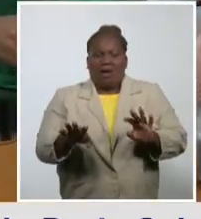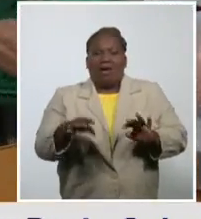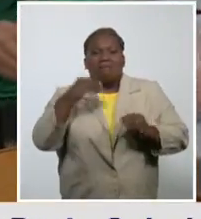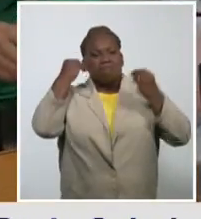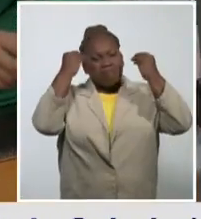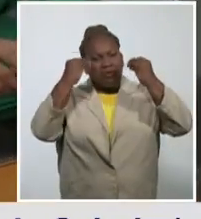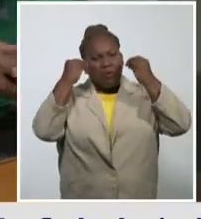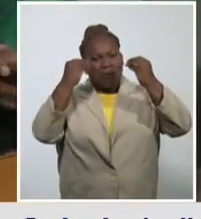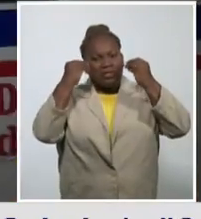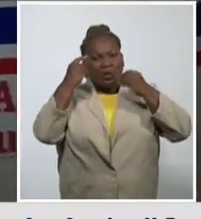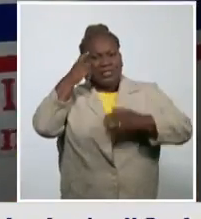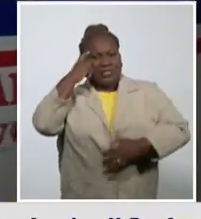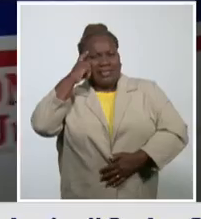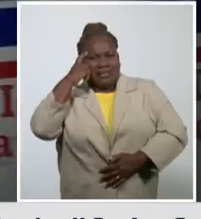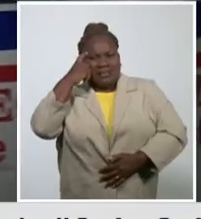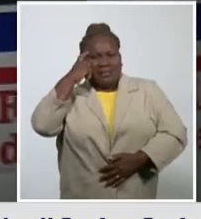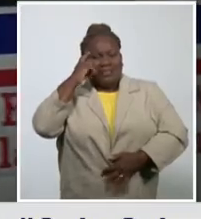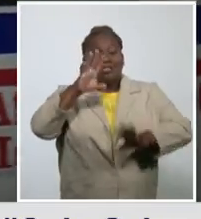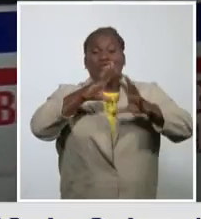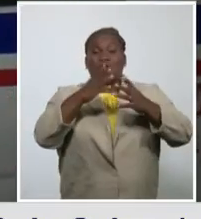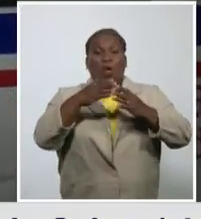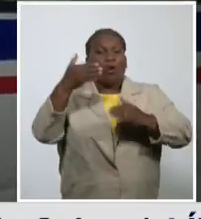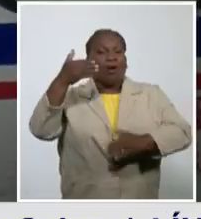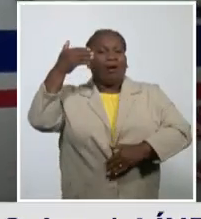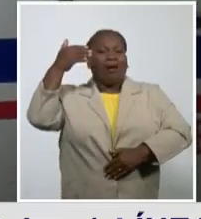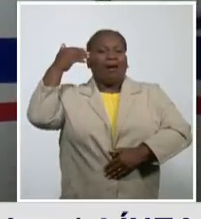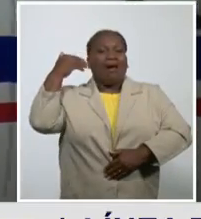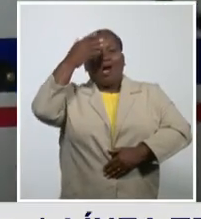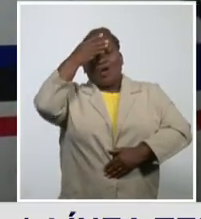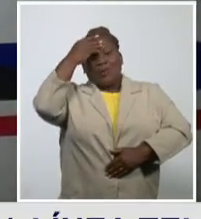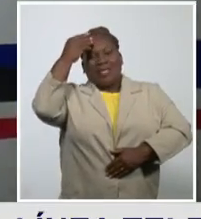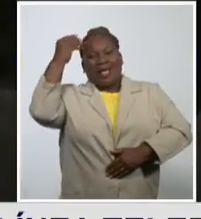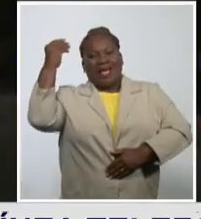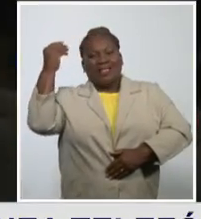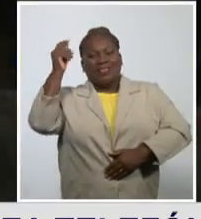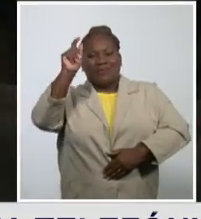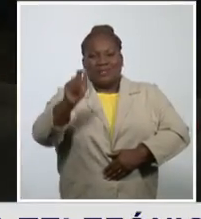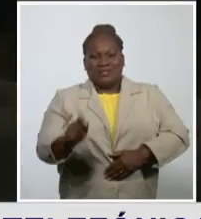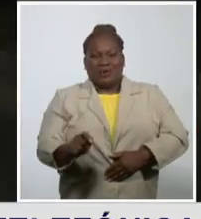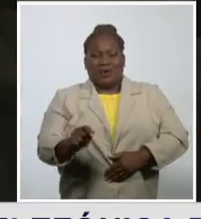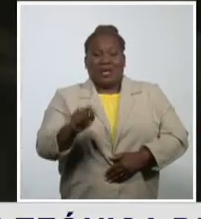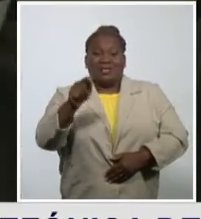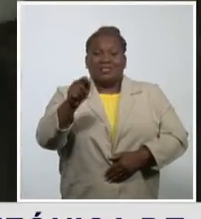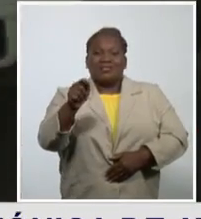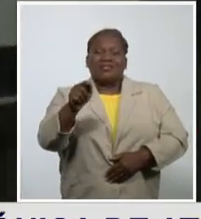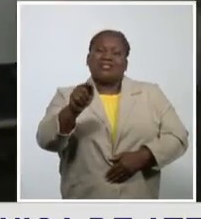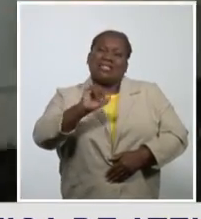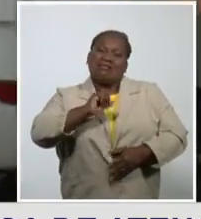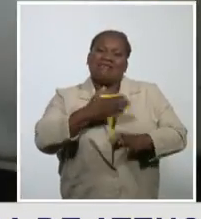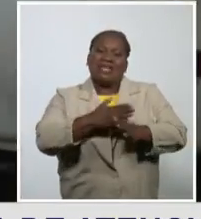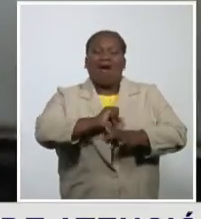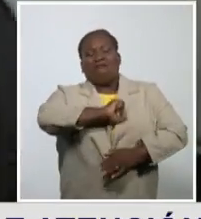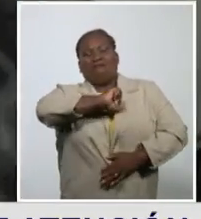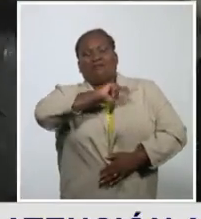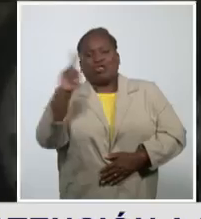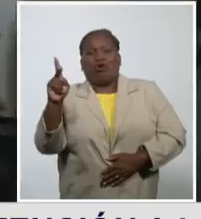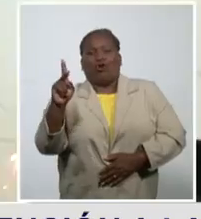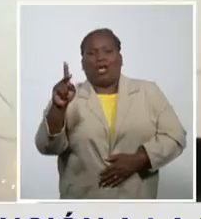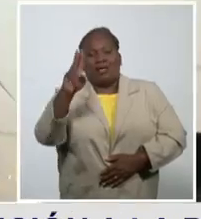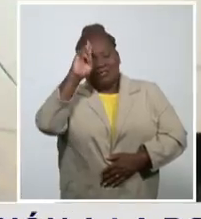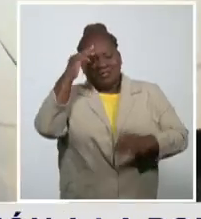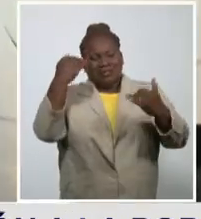preocupaciones, incertidumbre, todo ello va quedando atrás para estos 4 pacientes que son un símbolo de la victoria de nuestro sistema de salud. Pero como